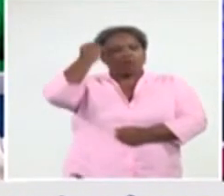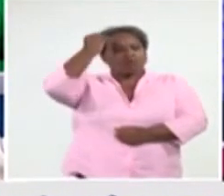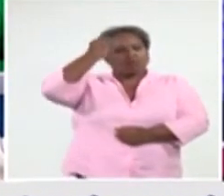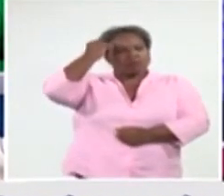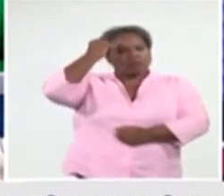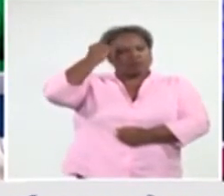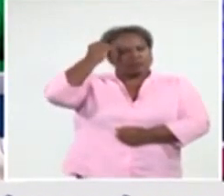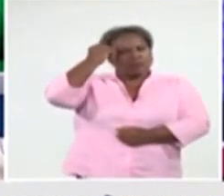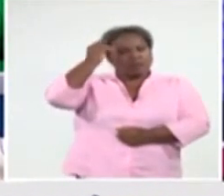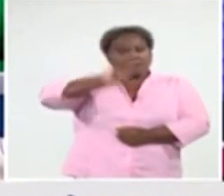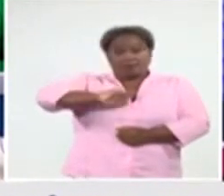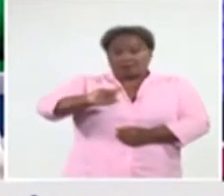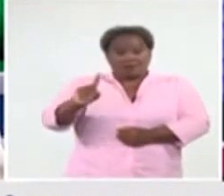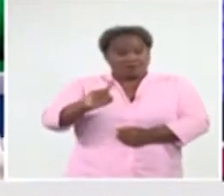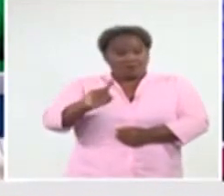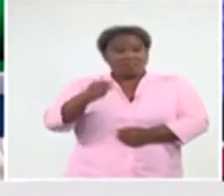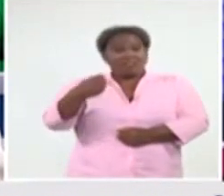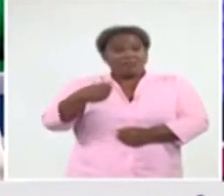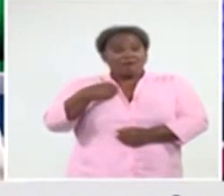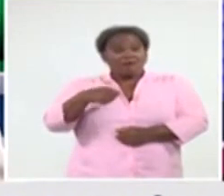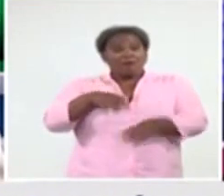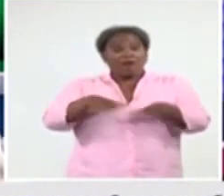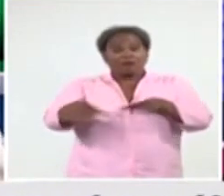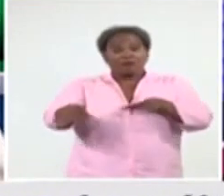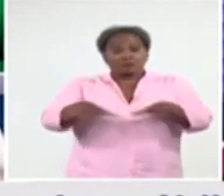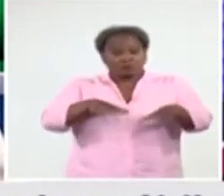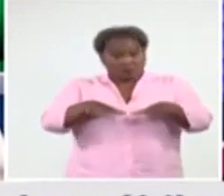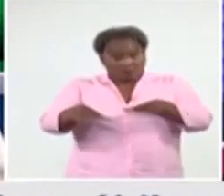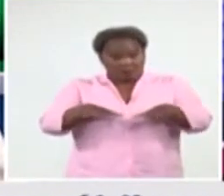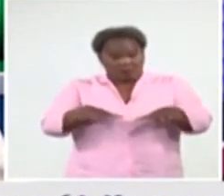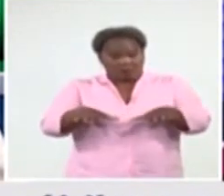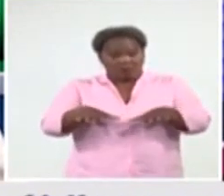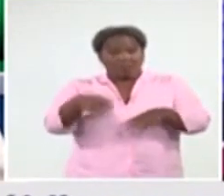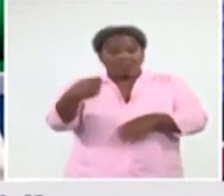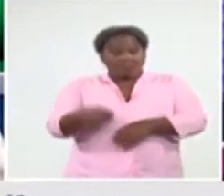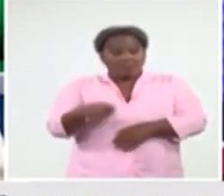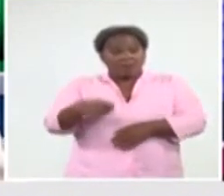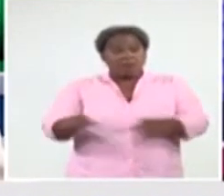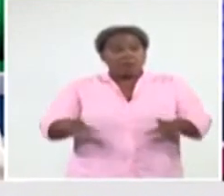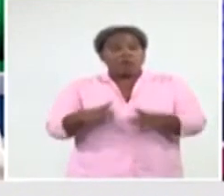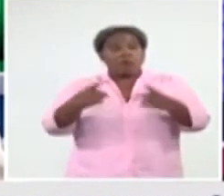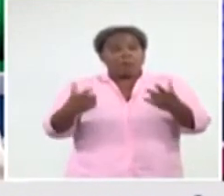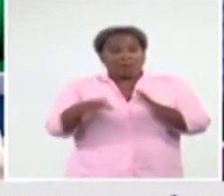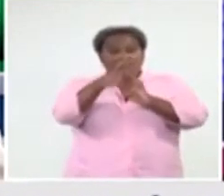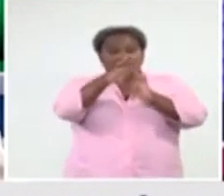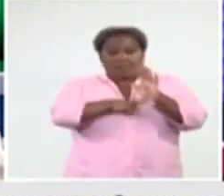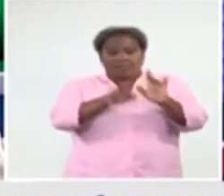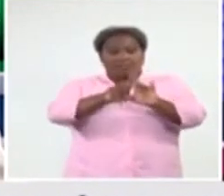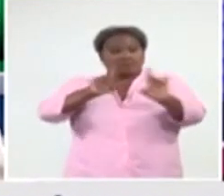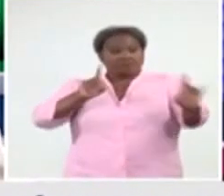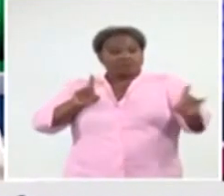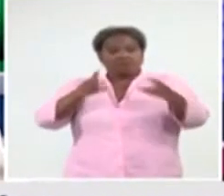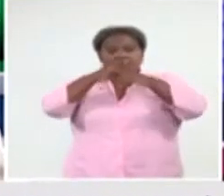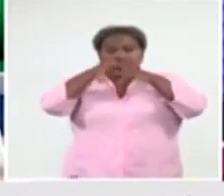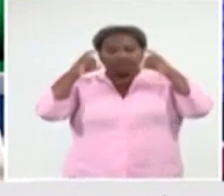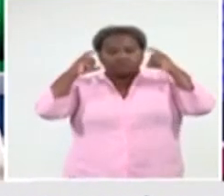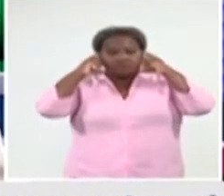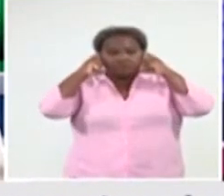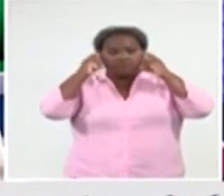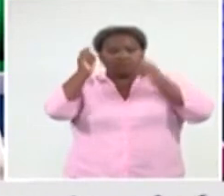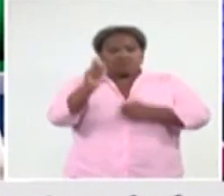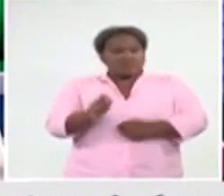problema de ponernos a actuar lo que hasta ahora no han interiorizado la necesidad de